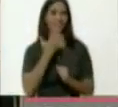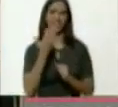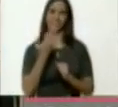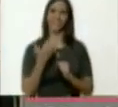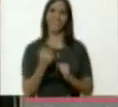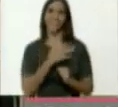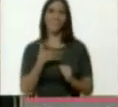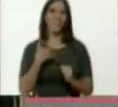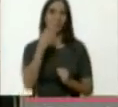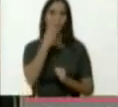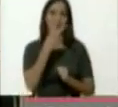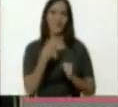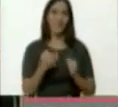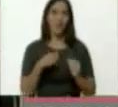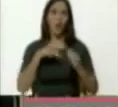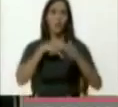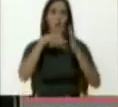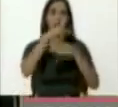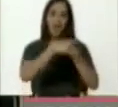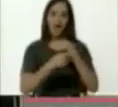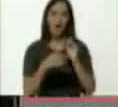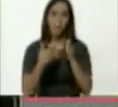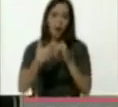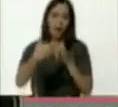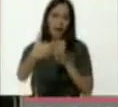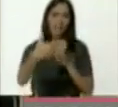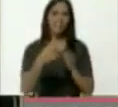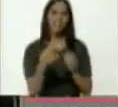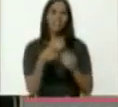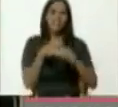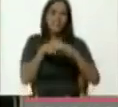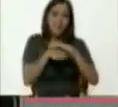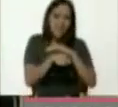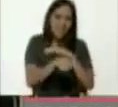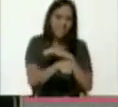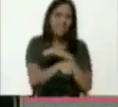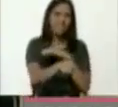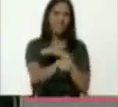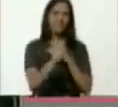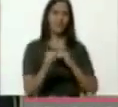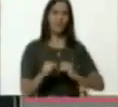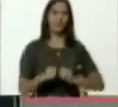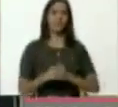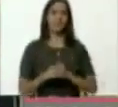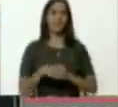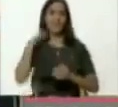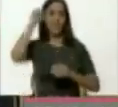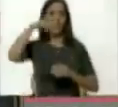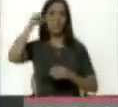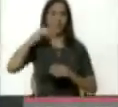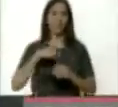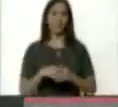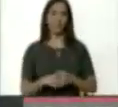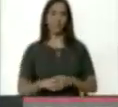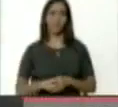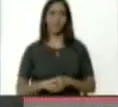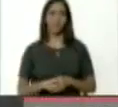cuando vaya el programa más avanzado. Uh-huh. Y penetremos más a lo hondo. El vamos al video y ya regresamos.